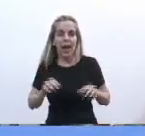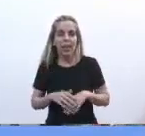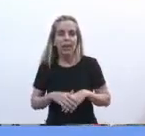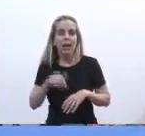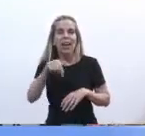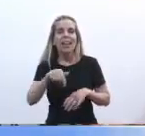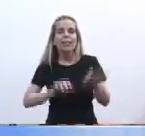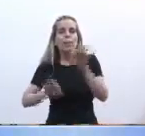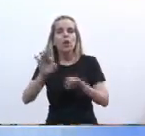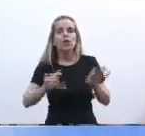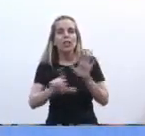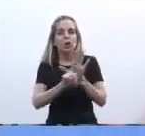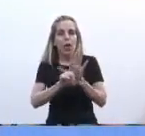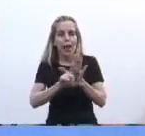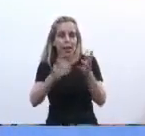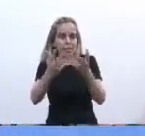esta ley